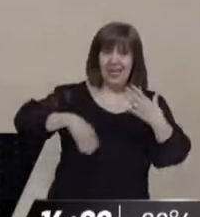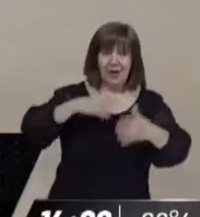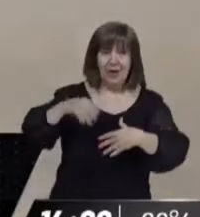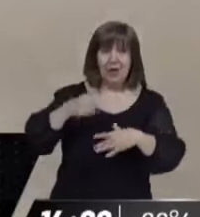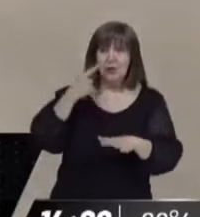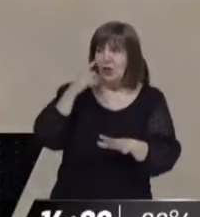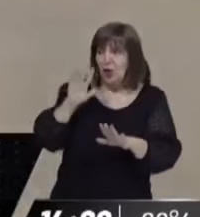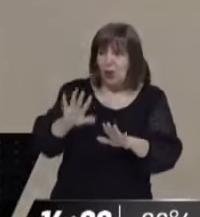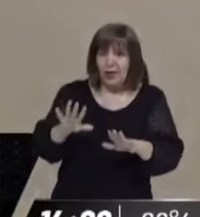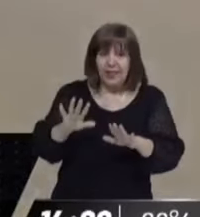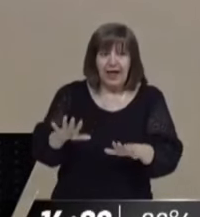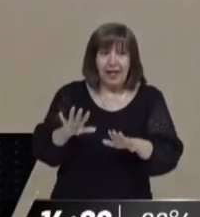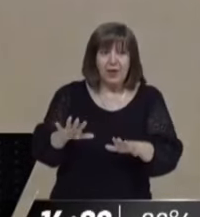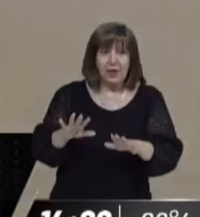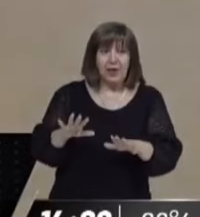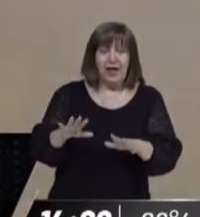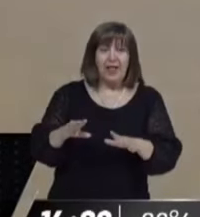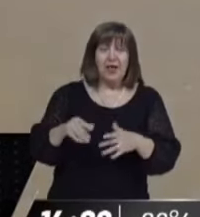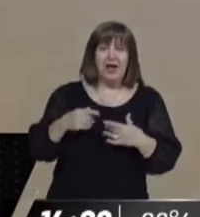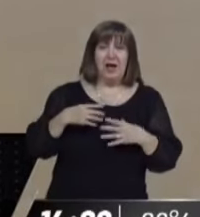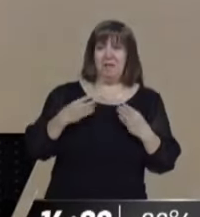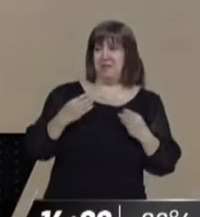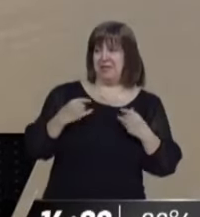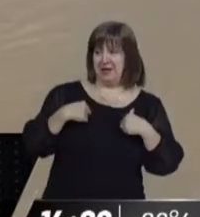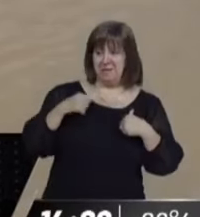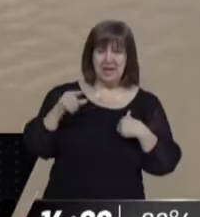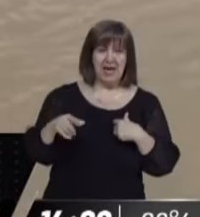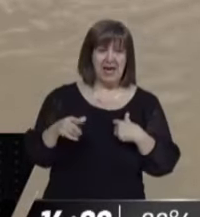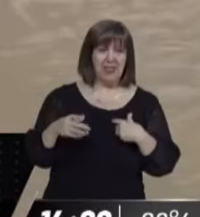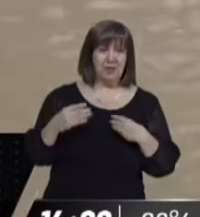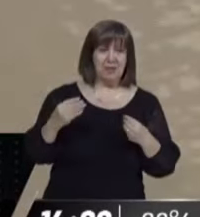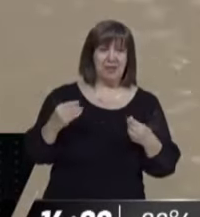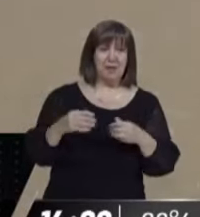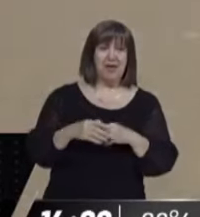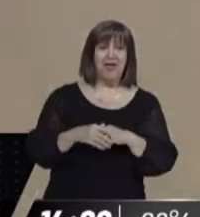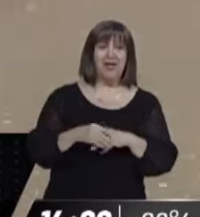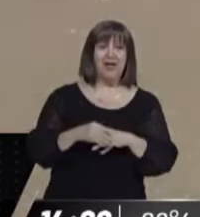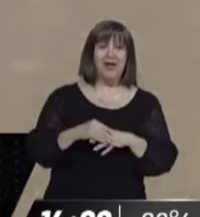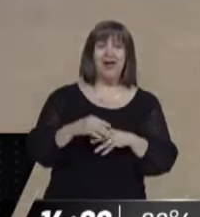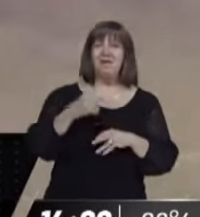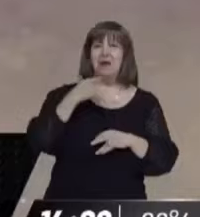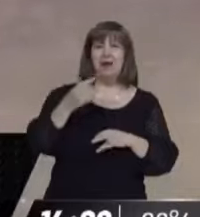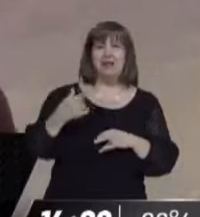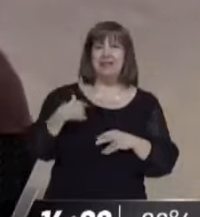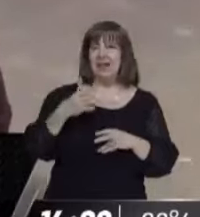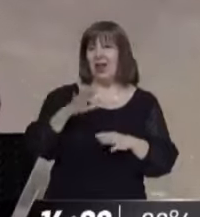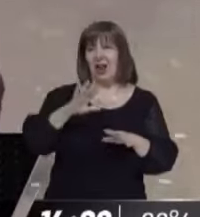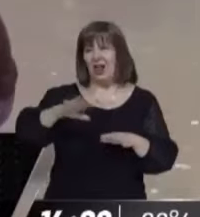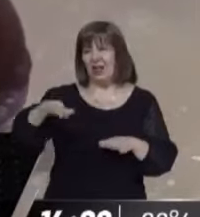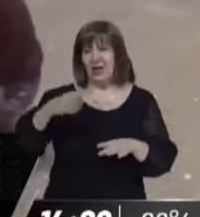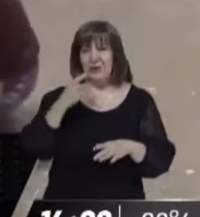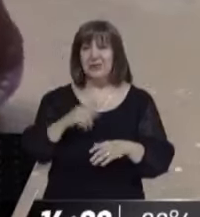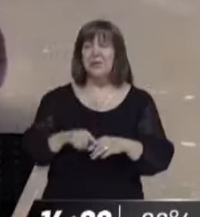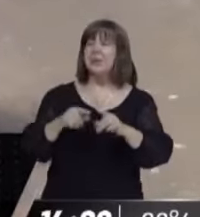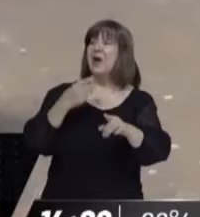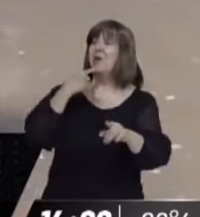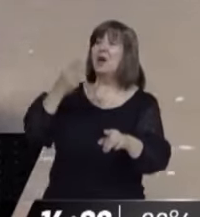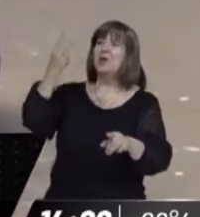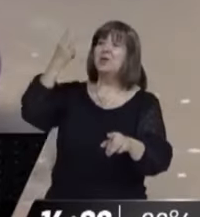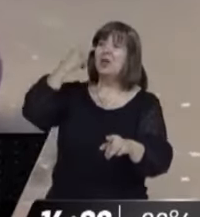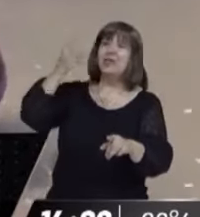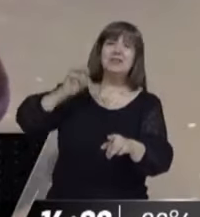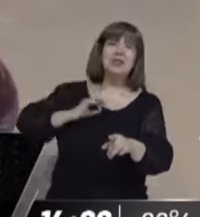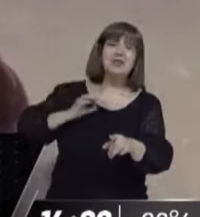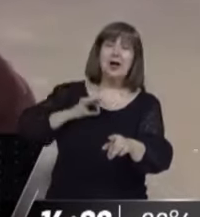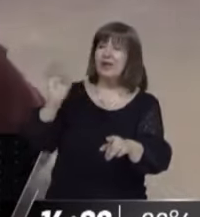con cuidado, porque esto no se puede hacer y nos da como que no pase nada. Pero, ¿y Carlos, qué piensa usted después de 18 años sin ver agua en este